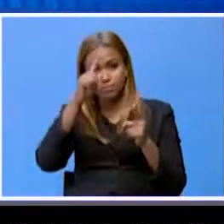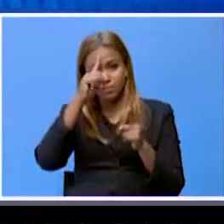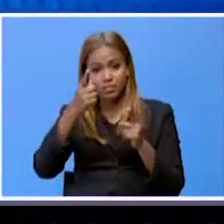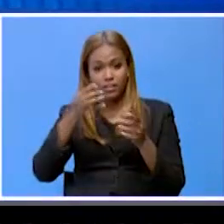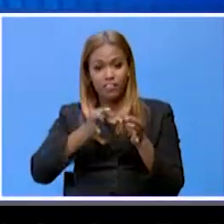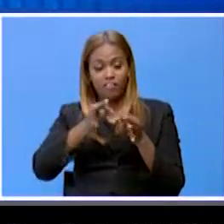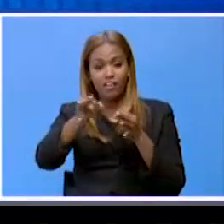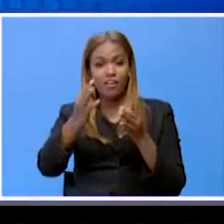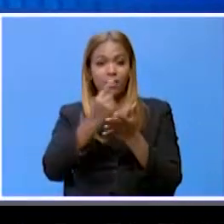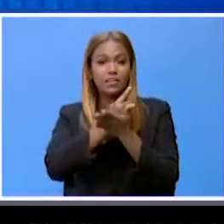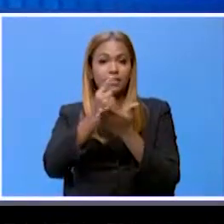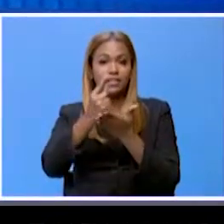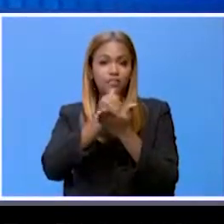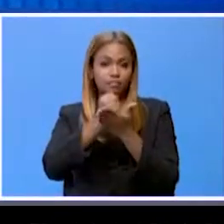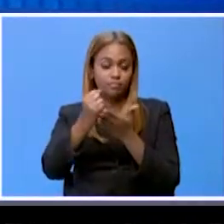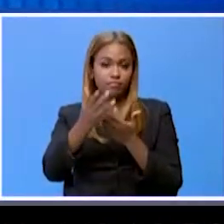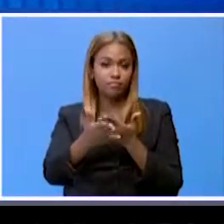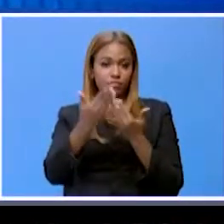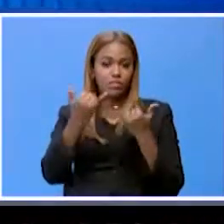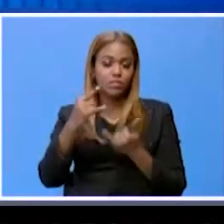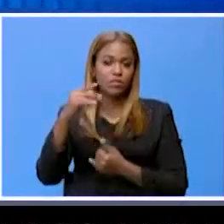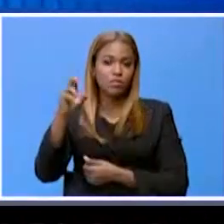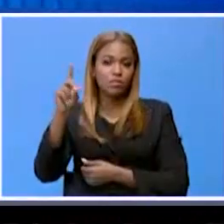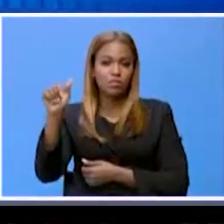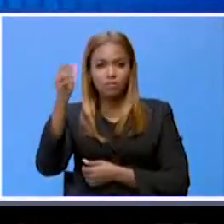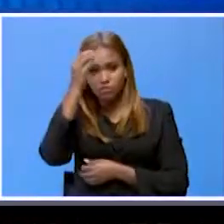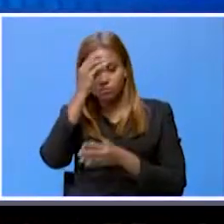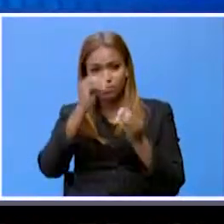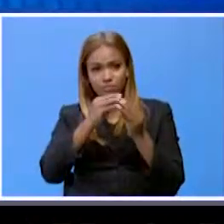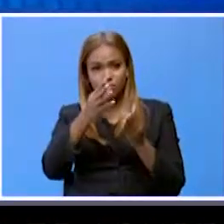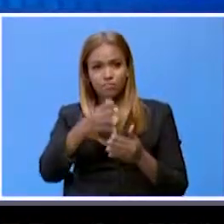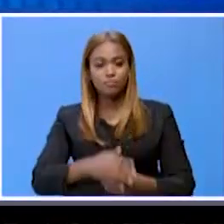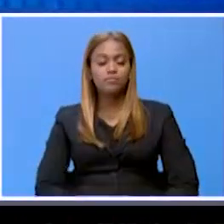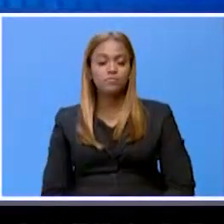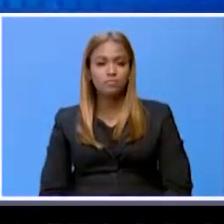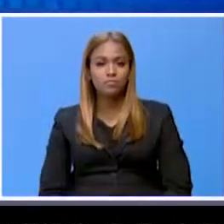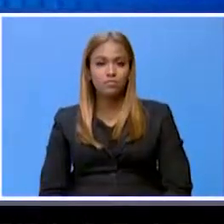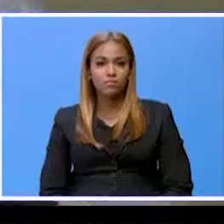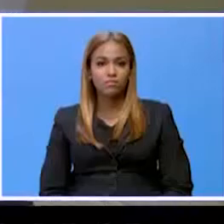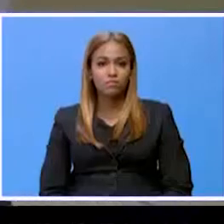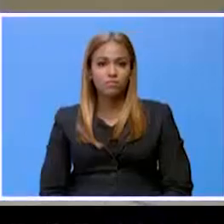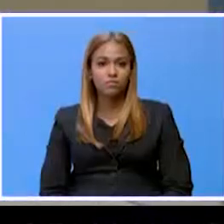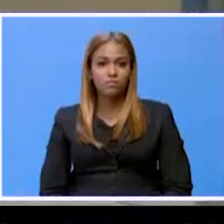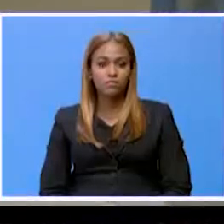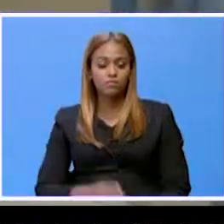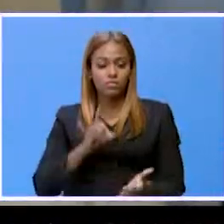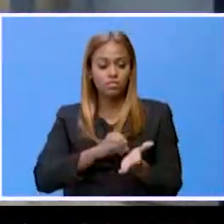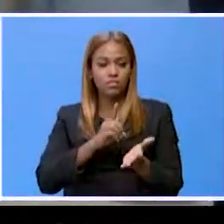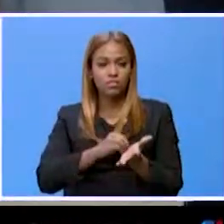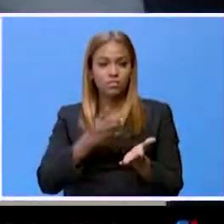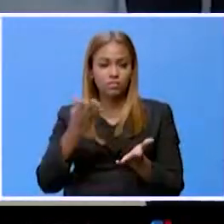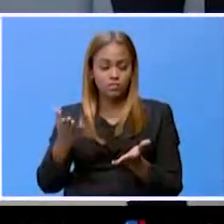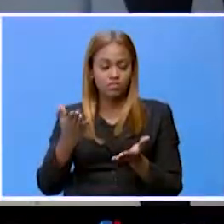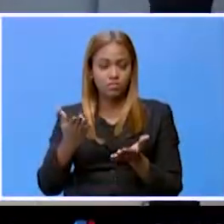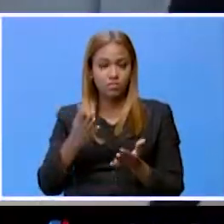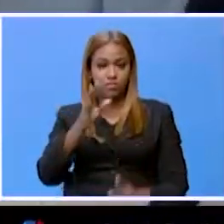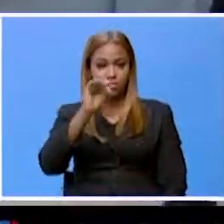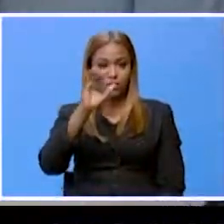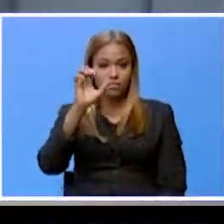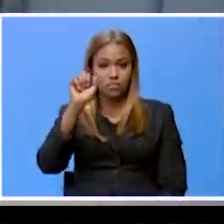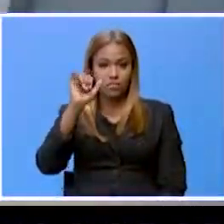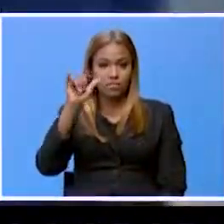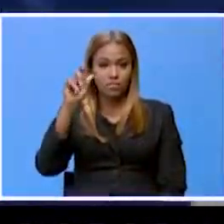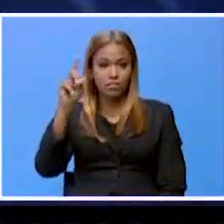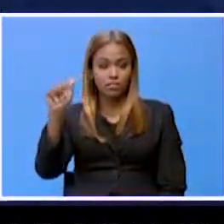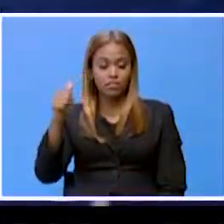largo feriado de la Semana Santa. Gioconda Paulino tiene los detalles. El doctor Julio Landrón, director del establecimiento de